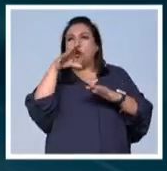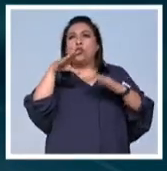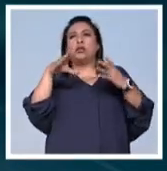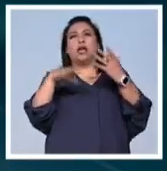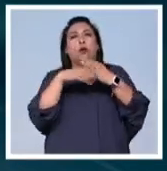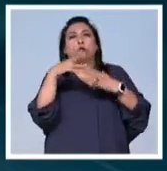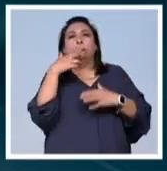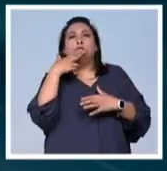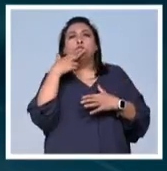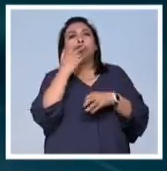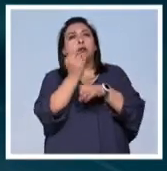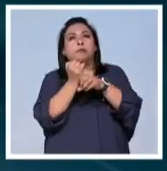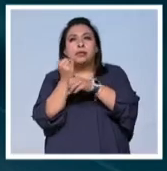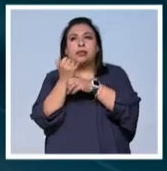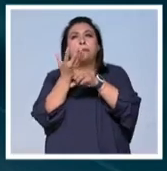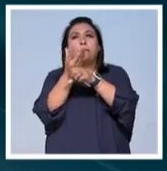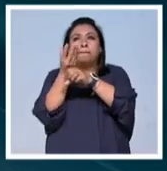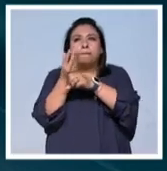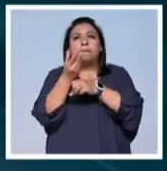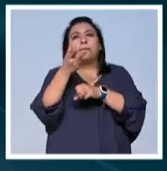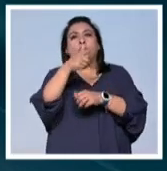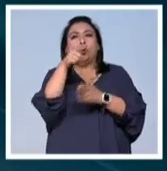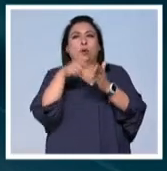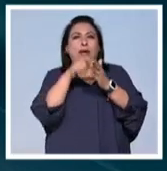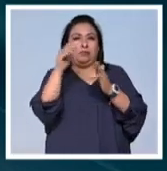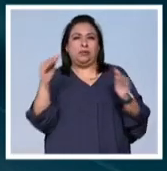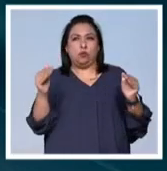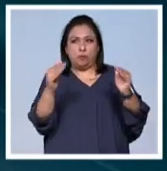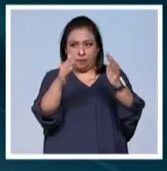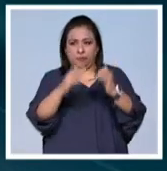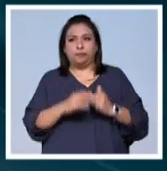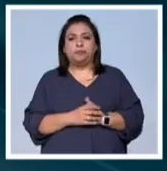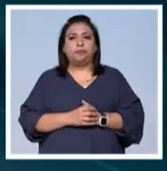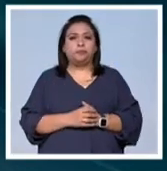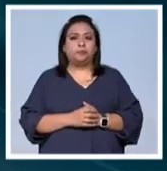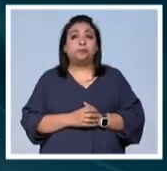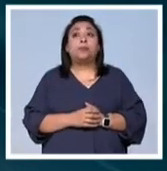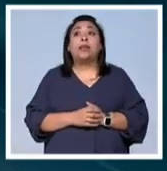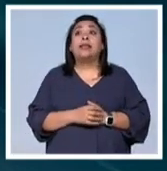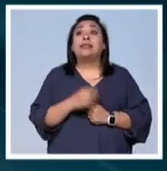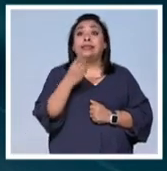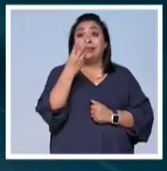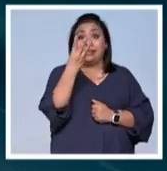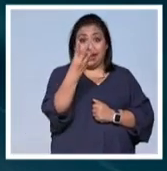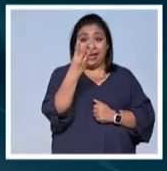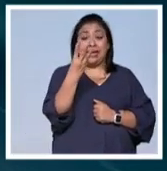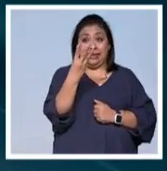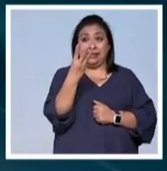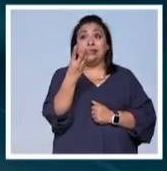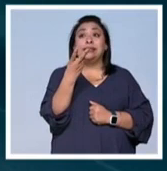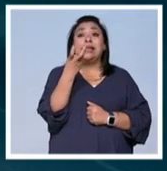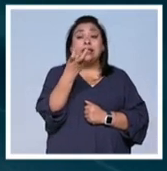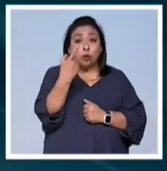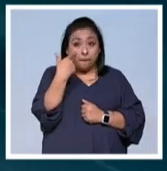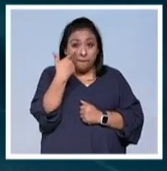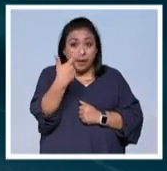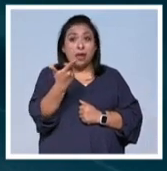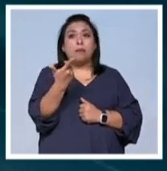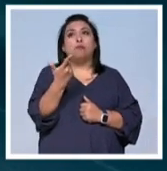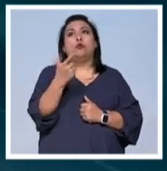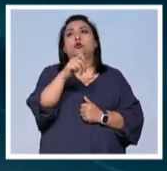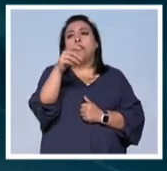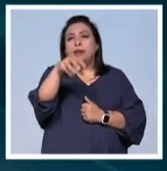equipo utilizado en exploración y restauración del sitio arqueológico tres de ellas son las que resaltan junto